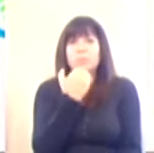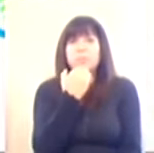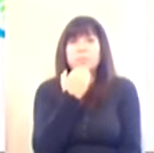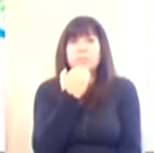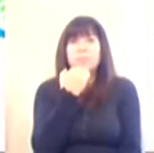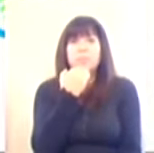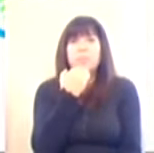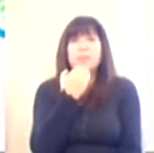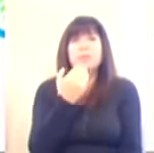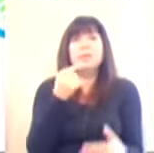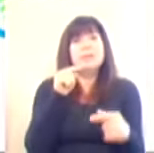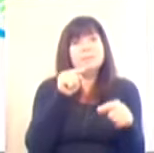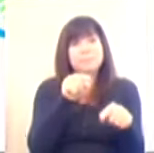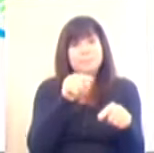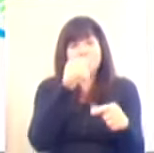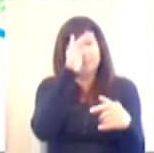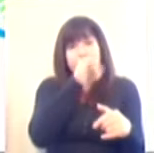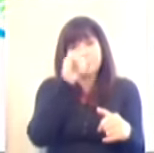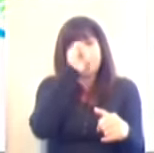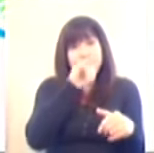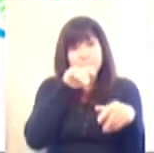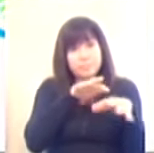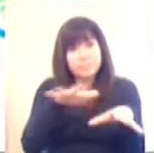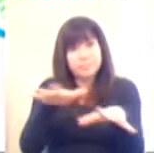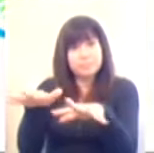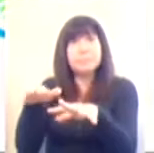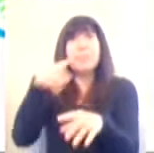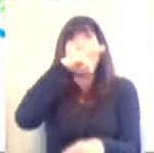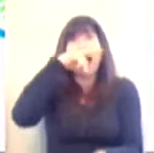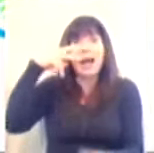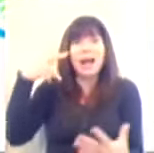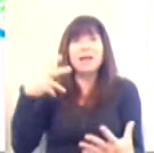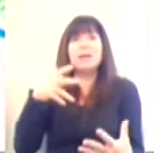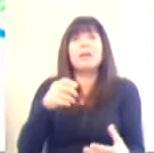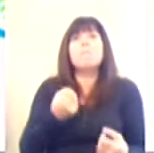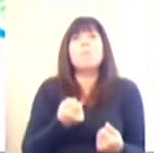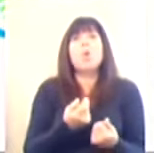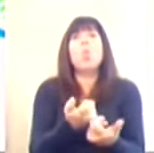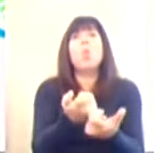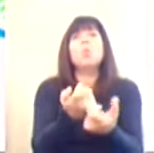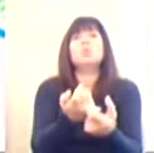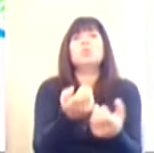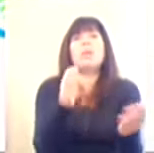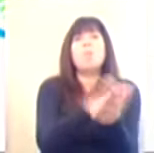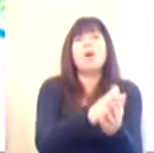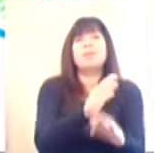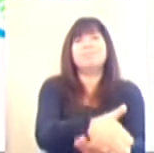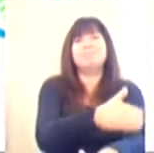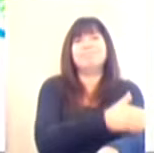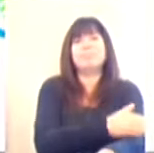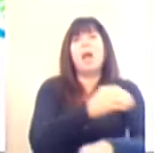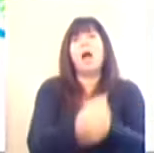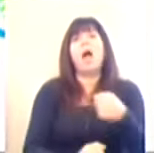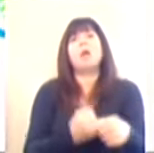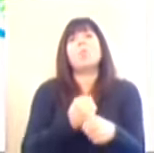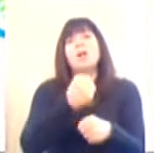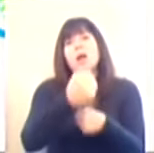el hecho de que esta contaminación del aire lo que produce es precisamente muertes prematuras anualmente por